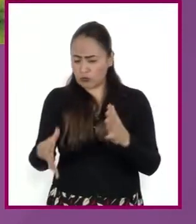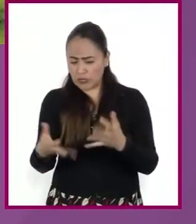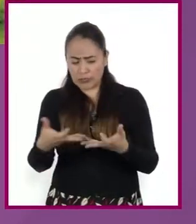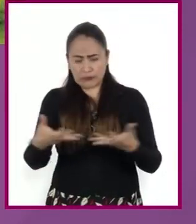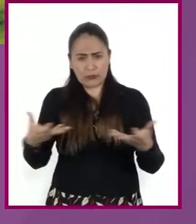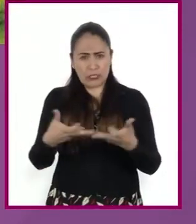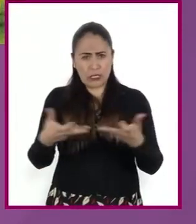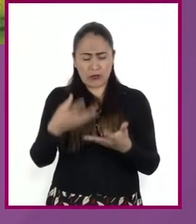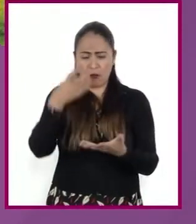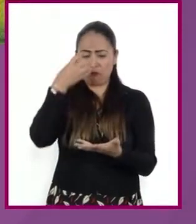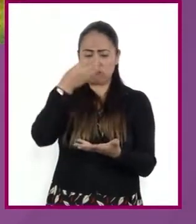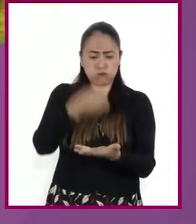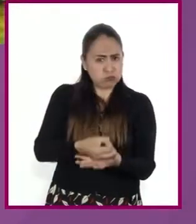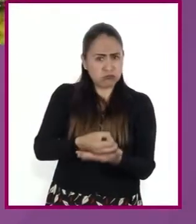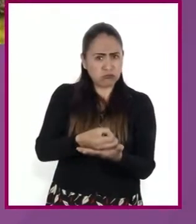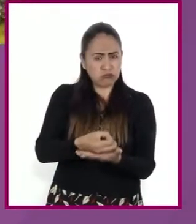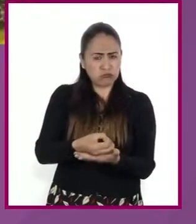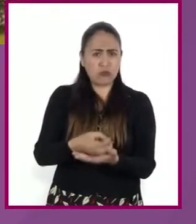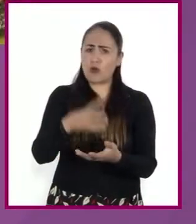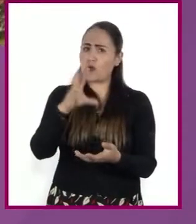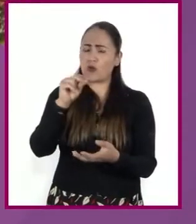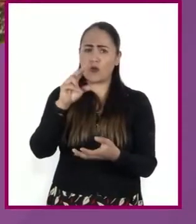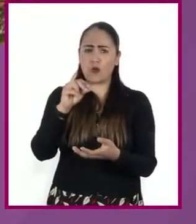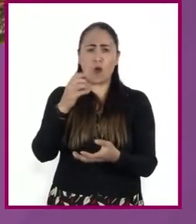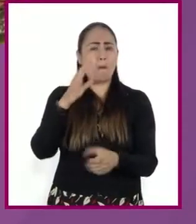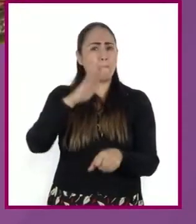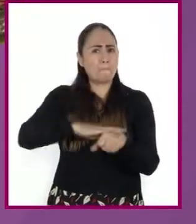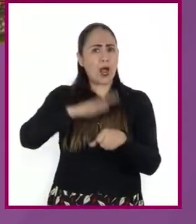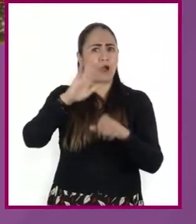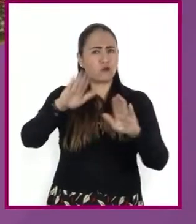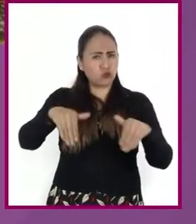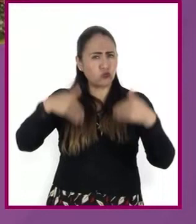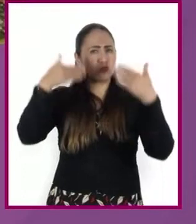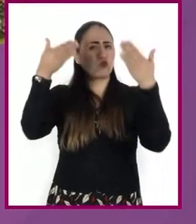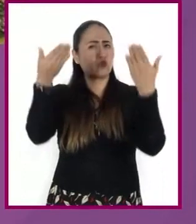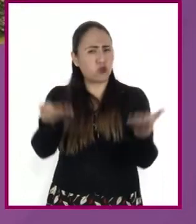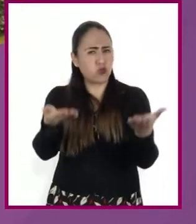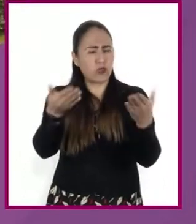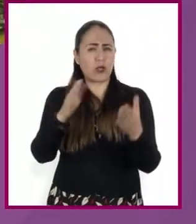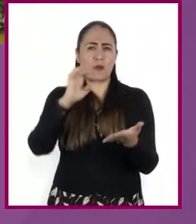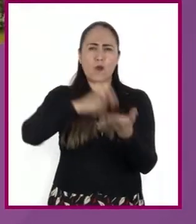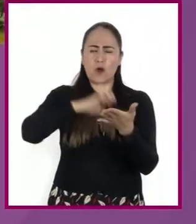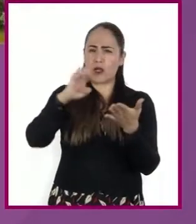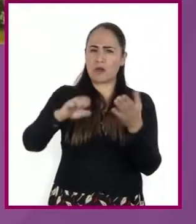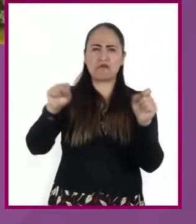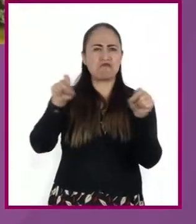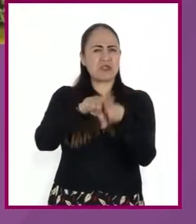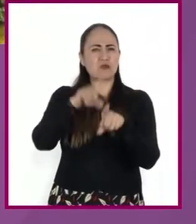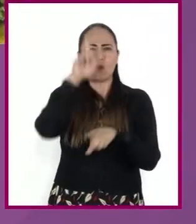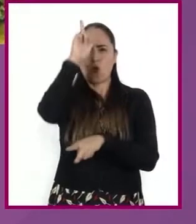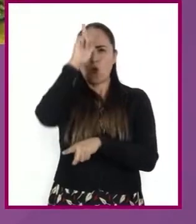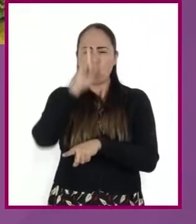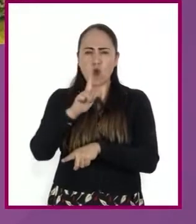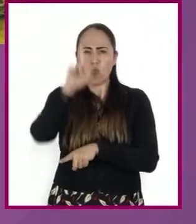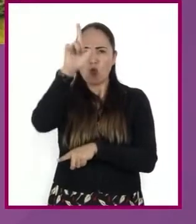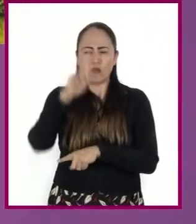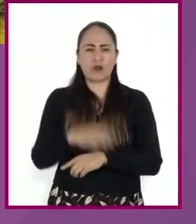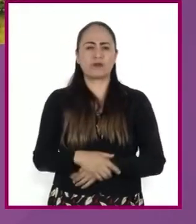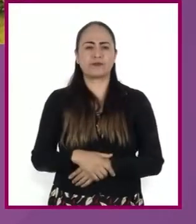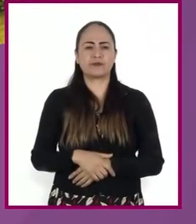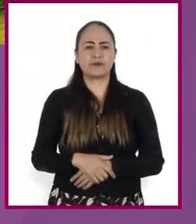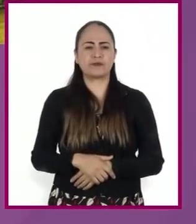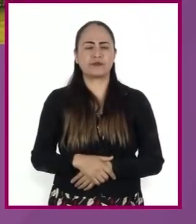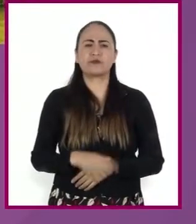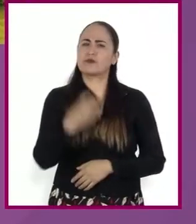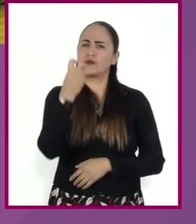suelo, sino que se extendía mucho más allá, por ejemplo, a la Luna. Por ende, la gravitación incidía para